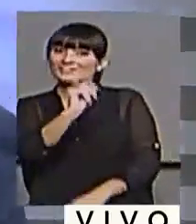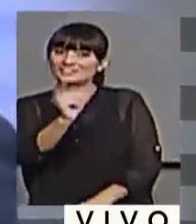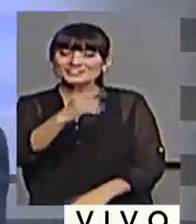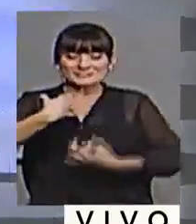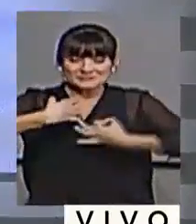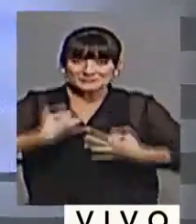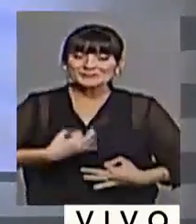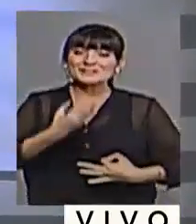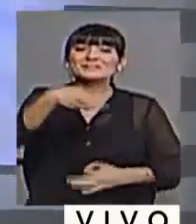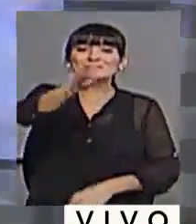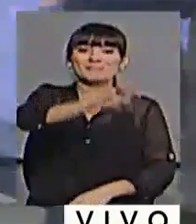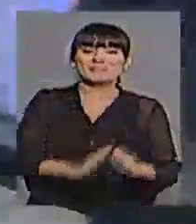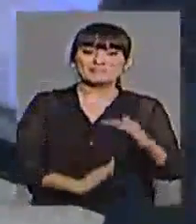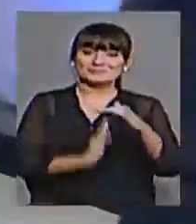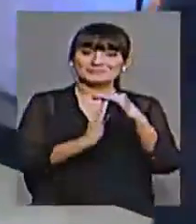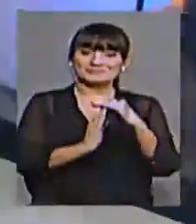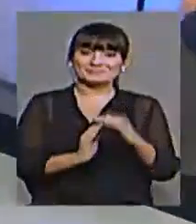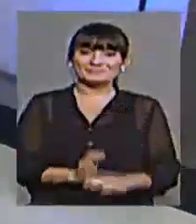estamos de vuelta.